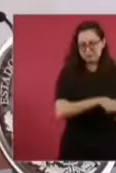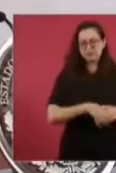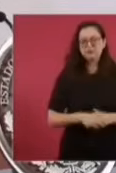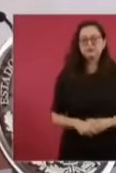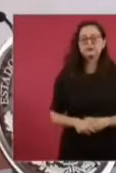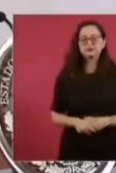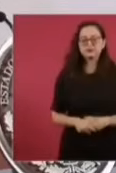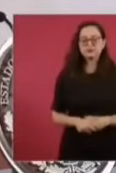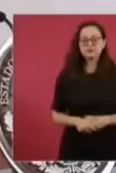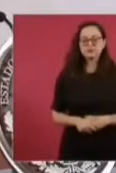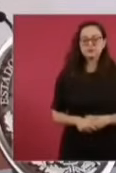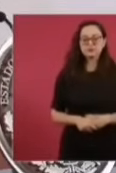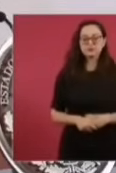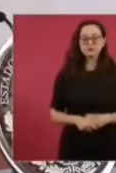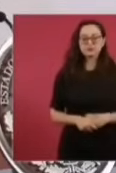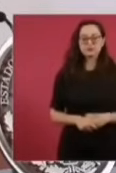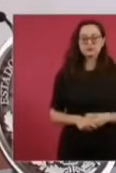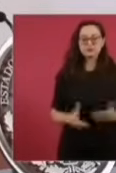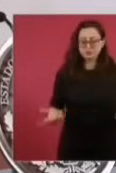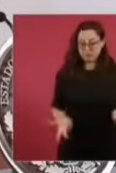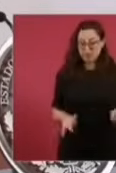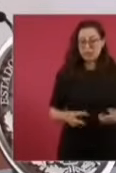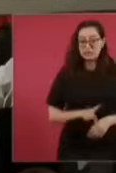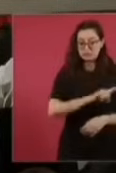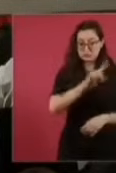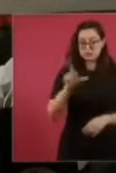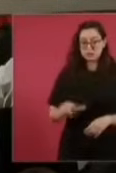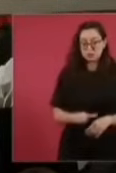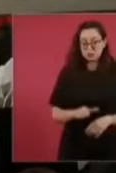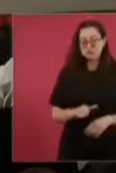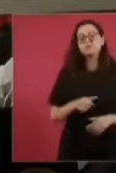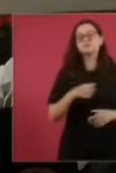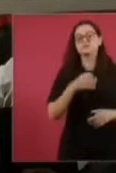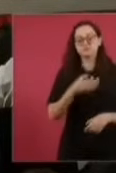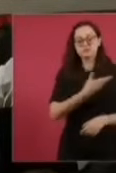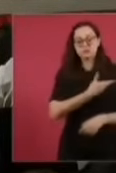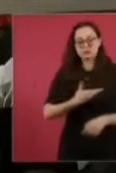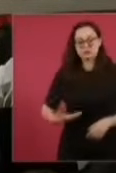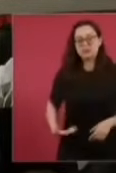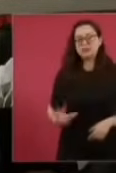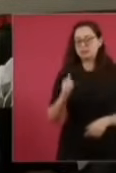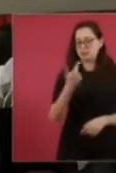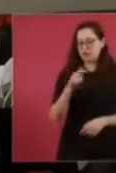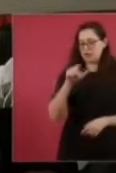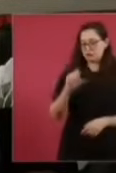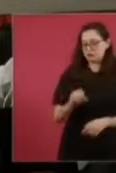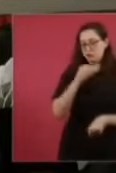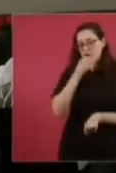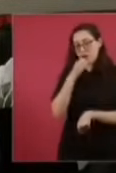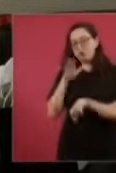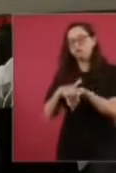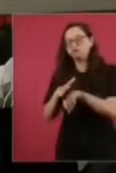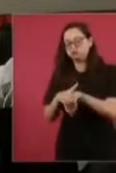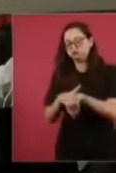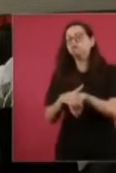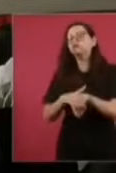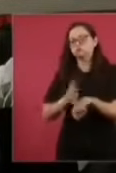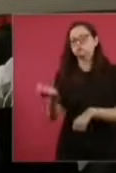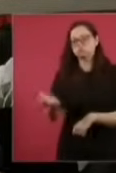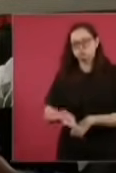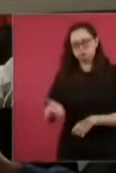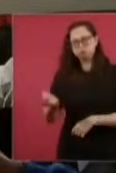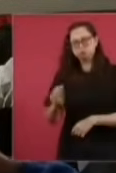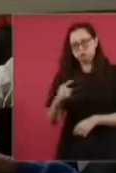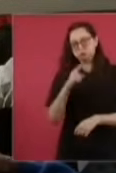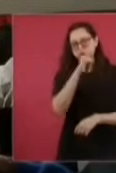Unidos. Inmediatamente se informó al presidente de México sobre lo confirmado por la Embajada de